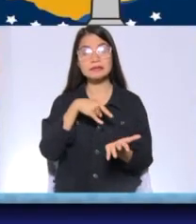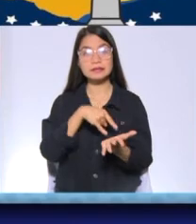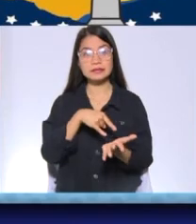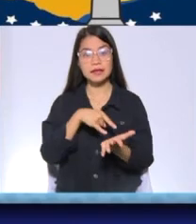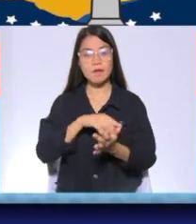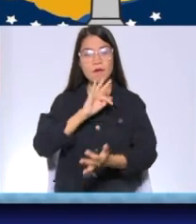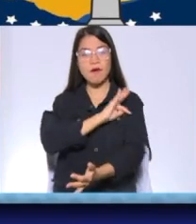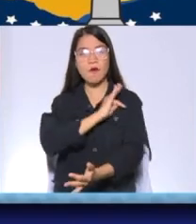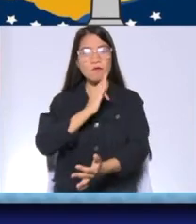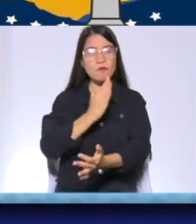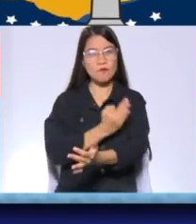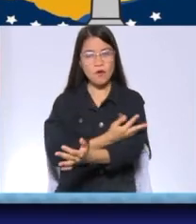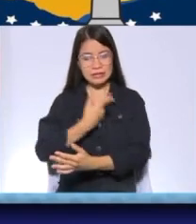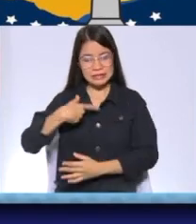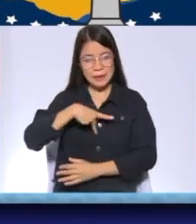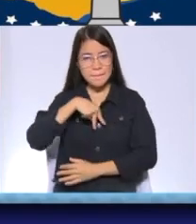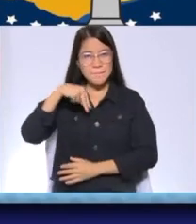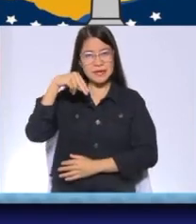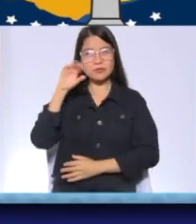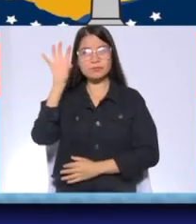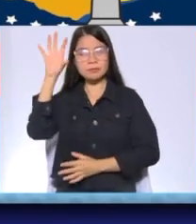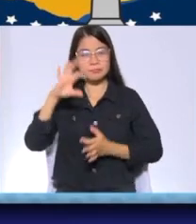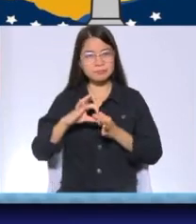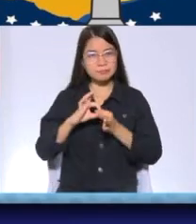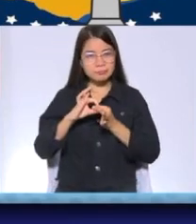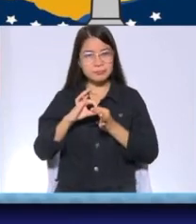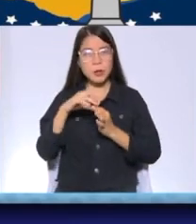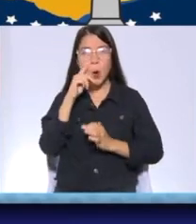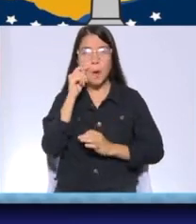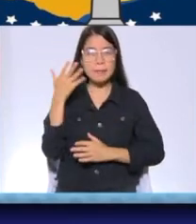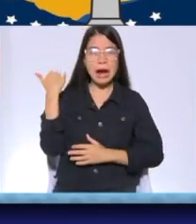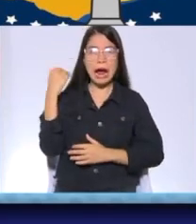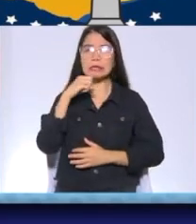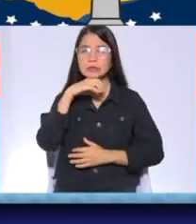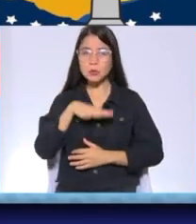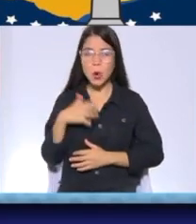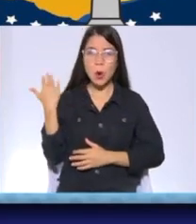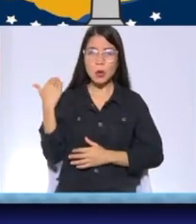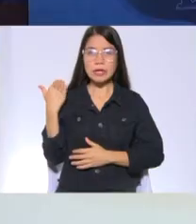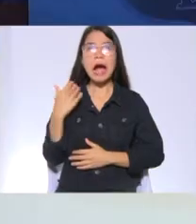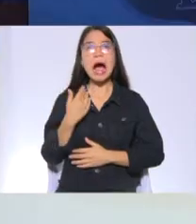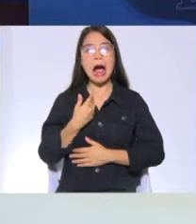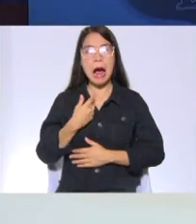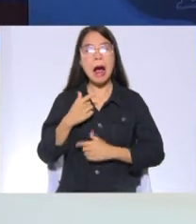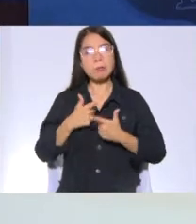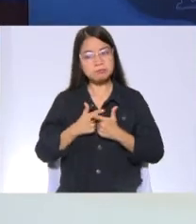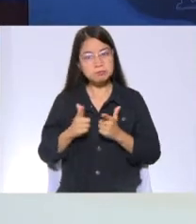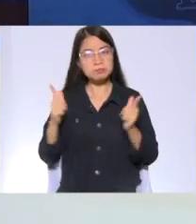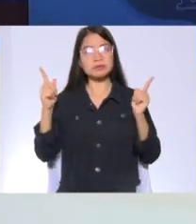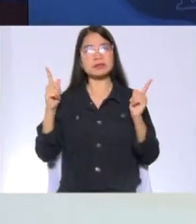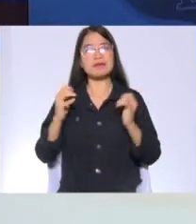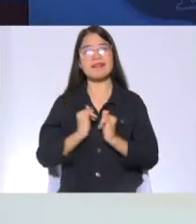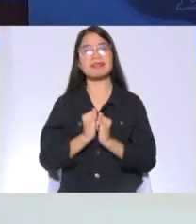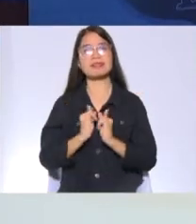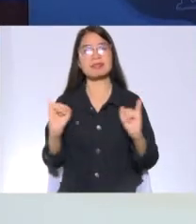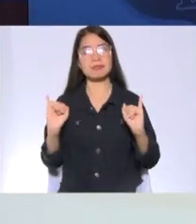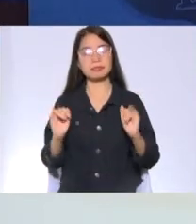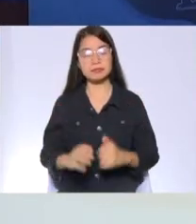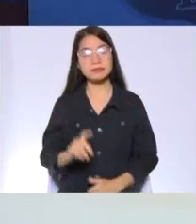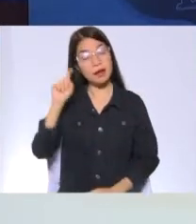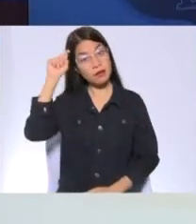la fuerza y el espíritu patriótico de nuestros antepasados hizo posible nuestra independencia. Recordemos que estamos entonces